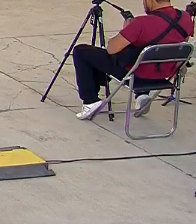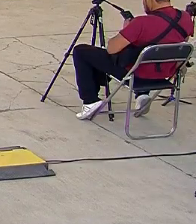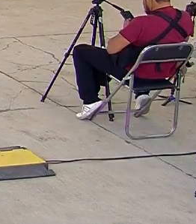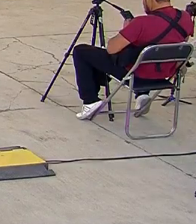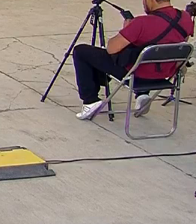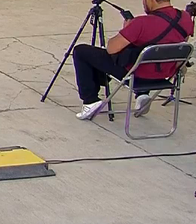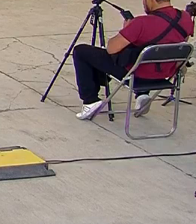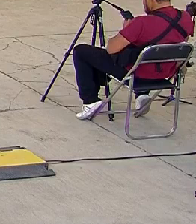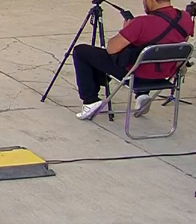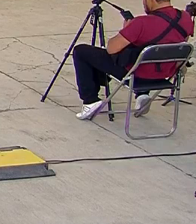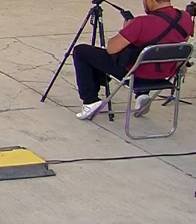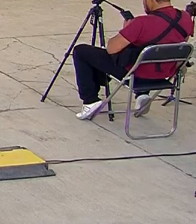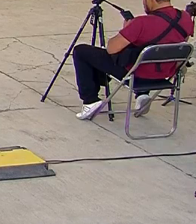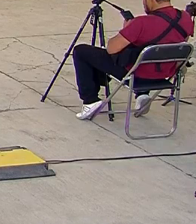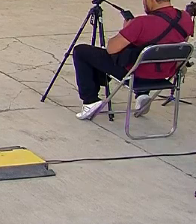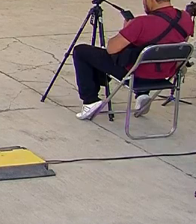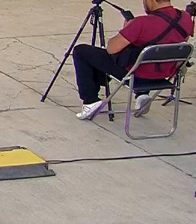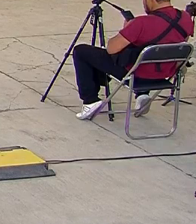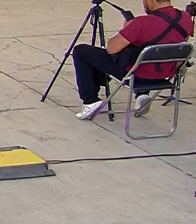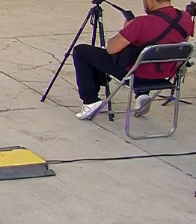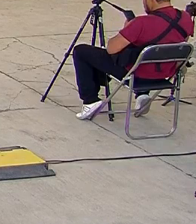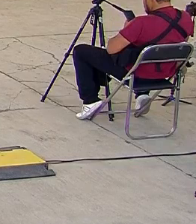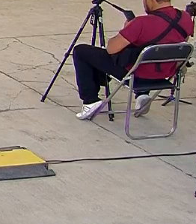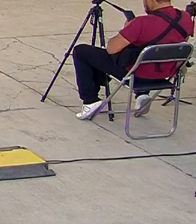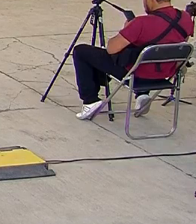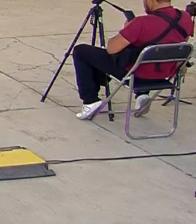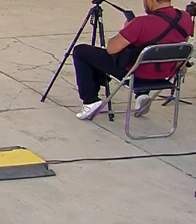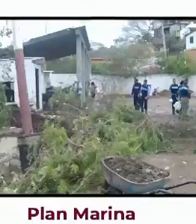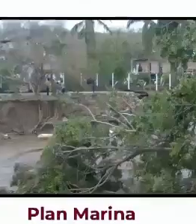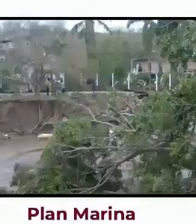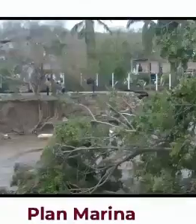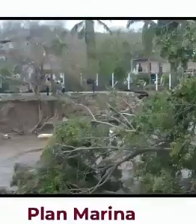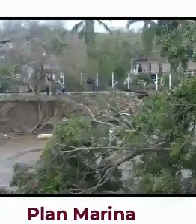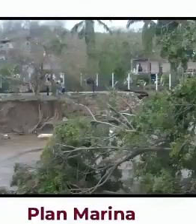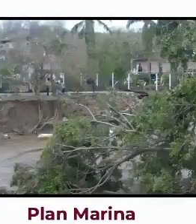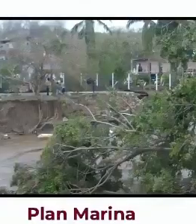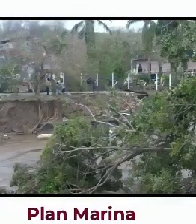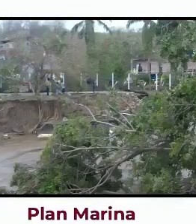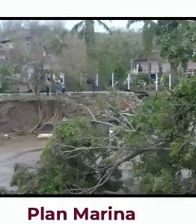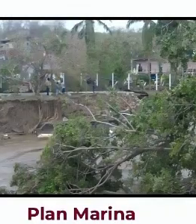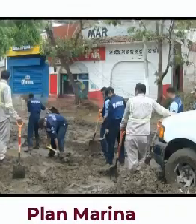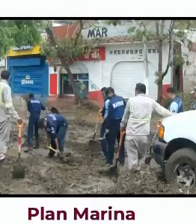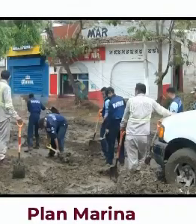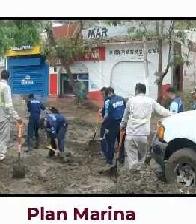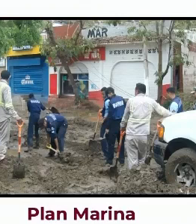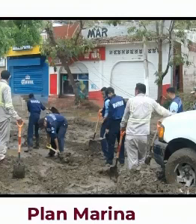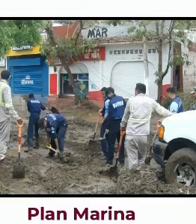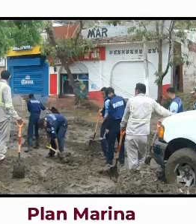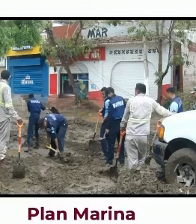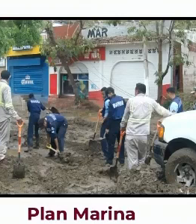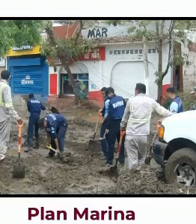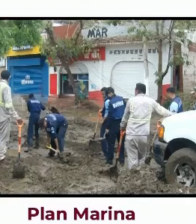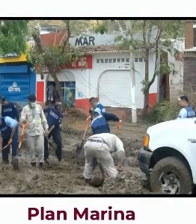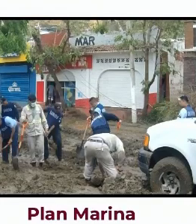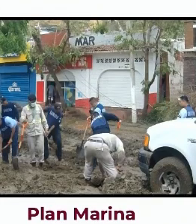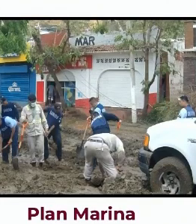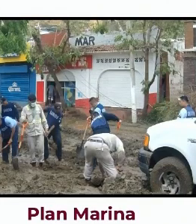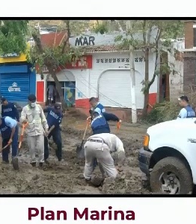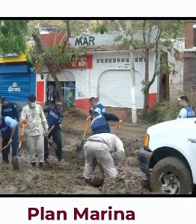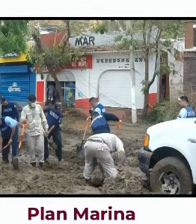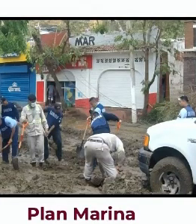Nacional y Plan Marina, han existido 546 participaciones de estas fuerzas,